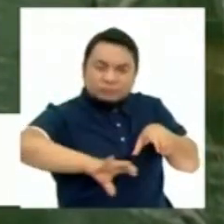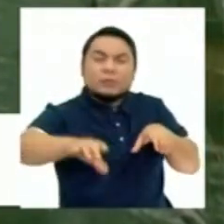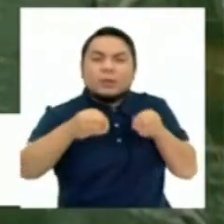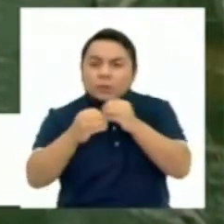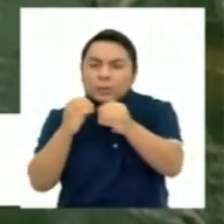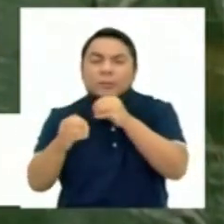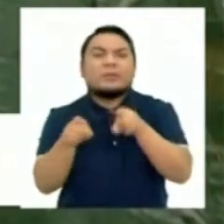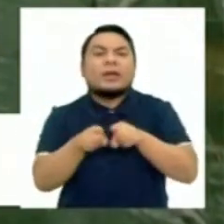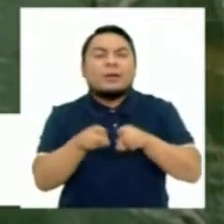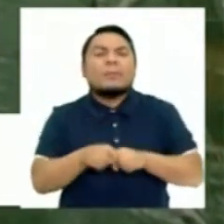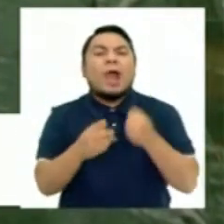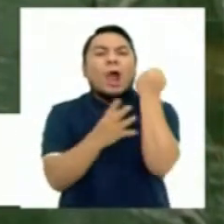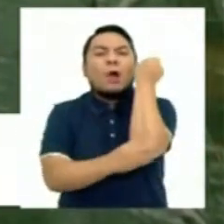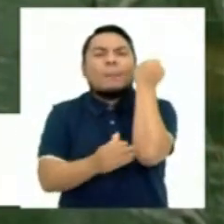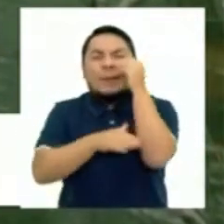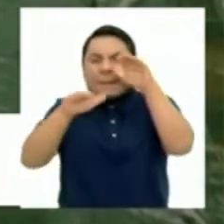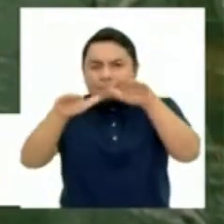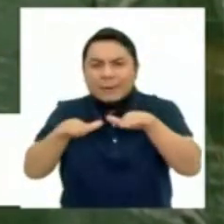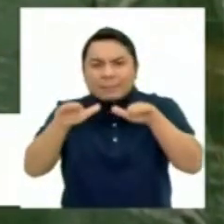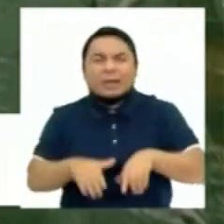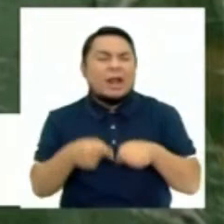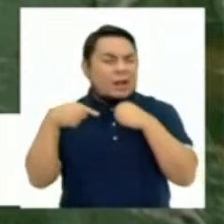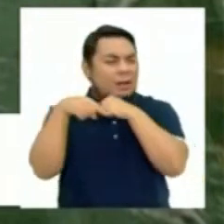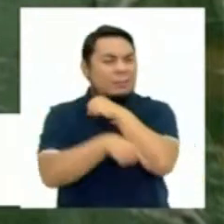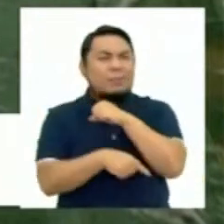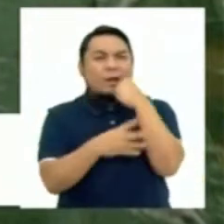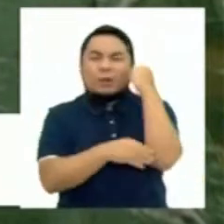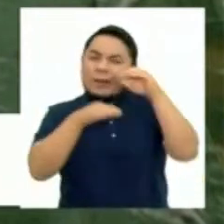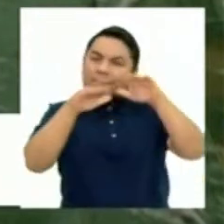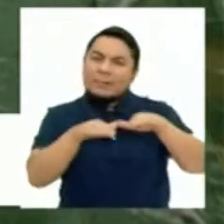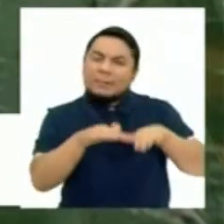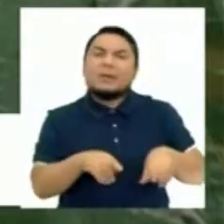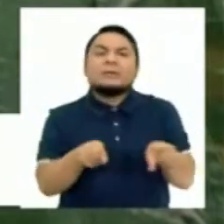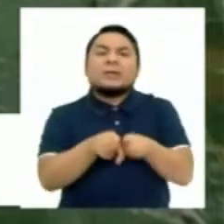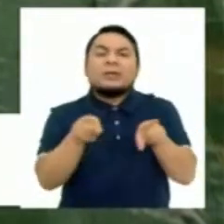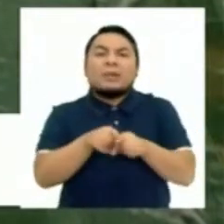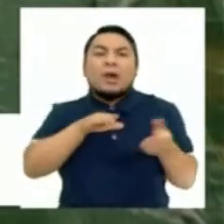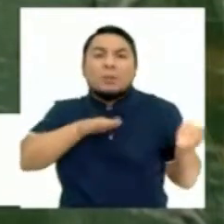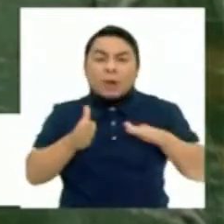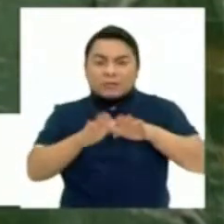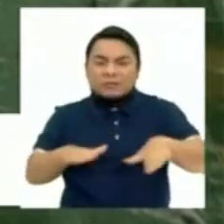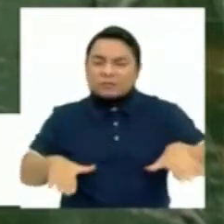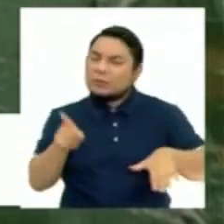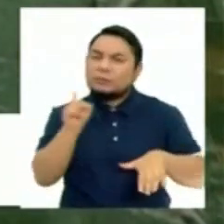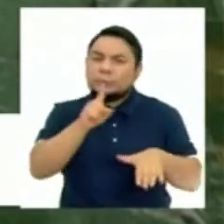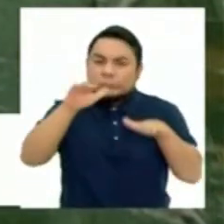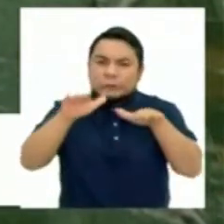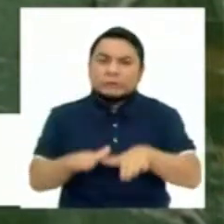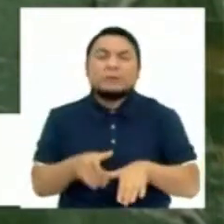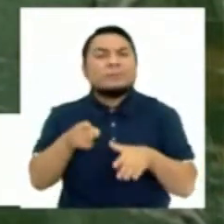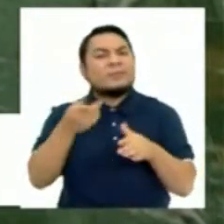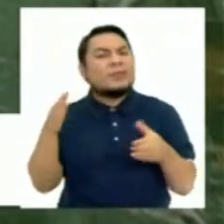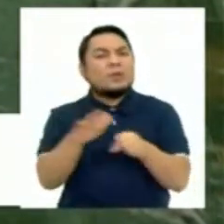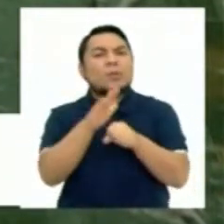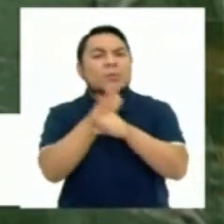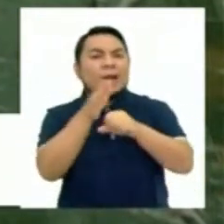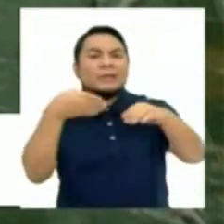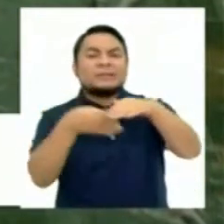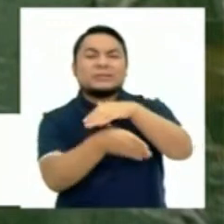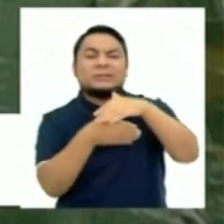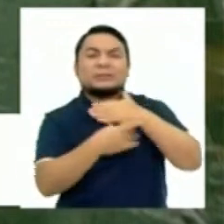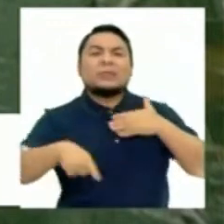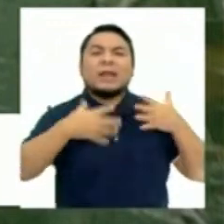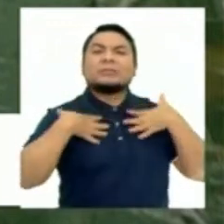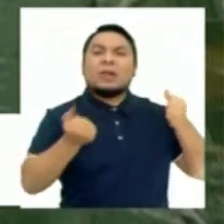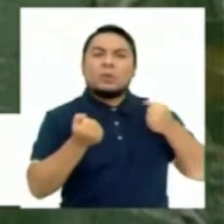de la pobreza, la eliminación de la pobreza extrema, la reducción de la mortalidad infantil, el pleno acceso al sistema